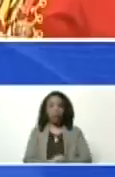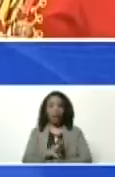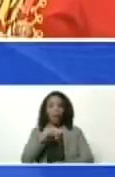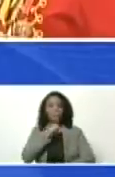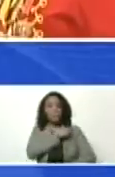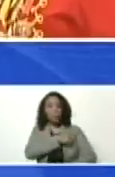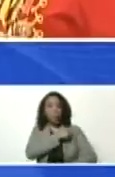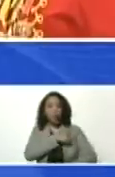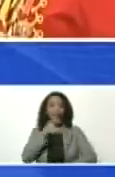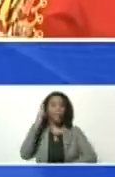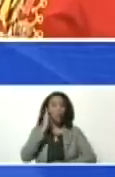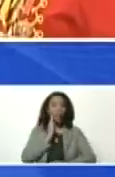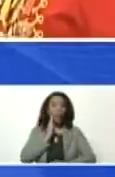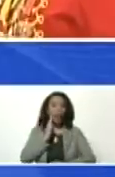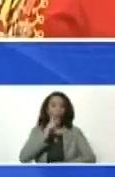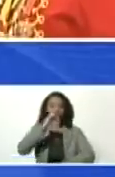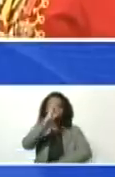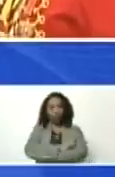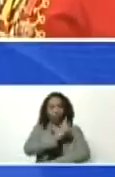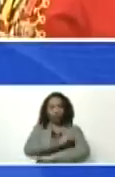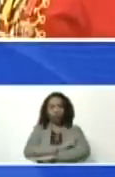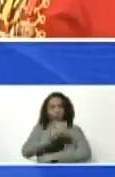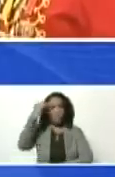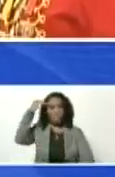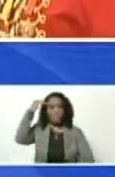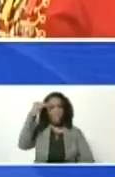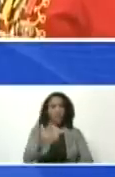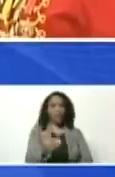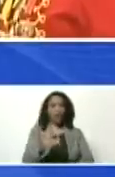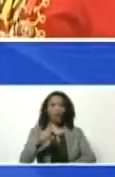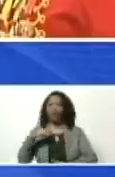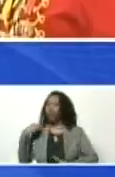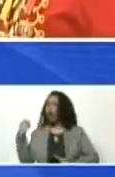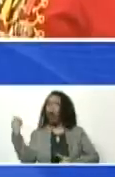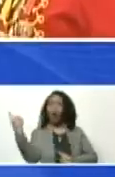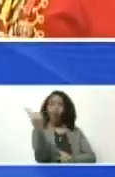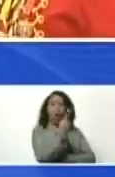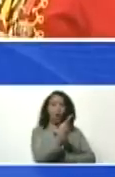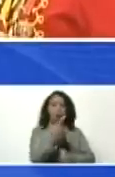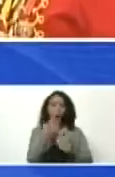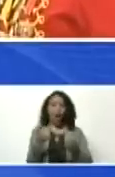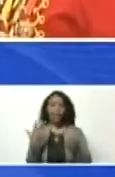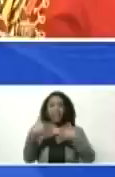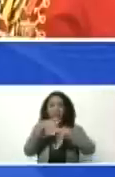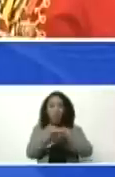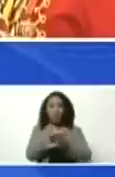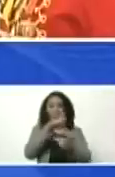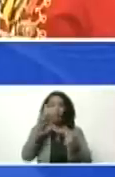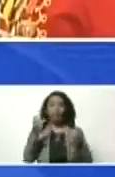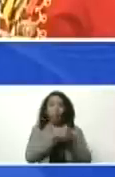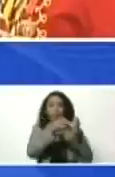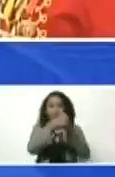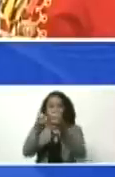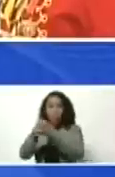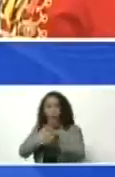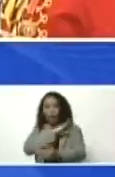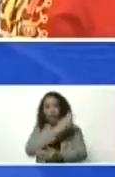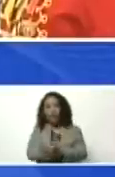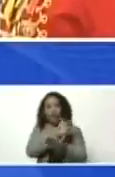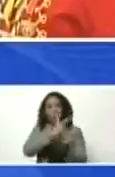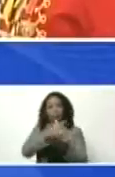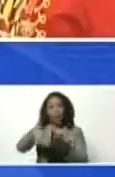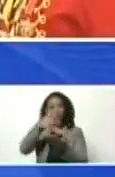moral bolivariana, la disciplina militar de todos los componentes y de todos los niveles de la Fuerza Armada